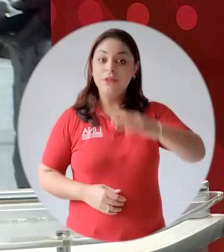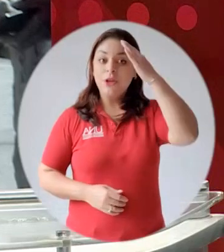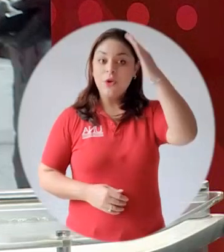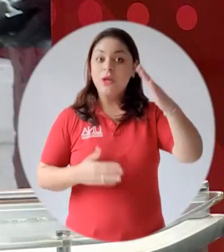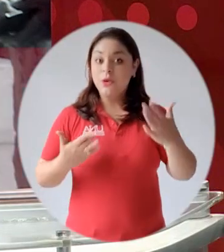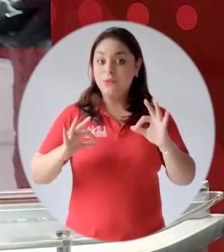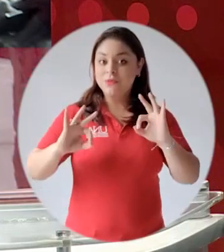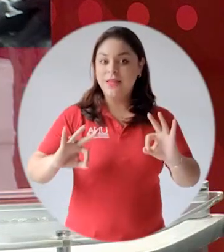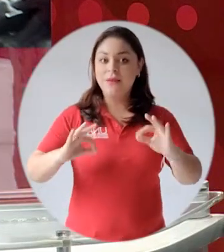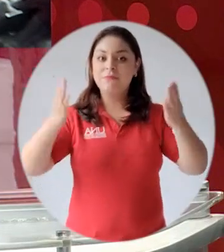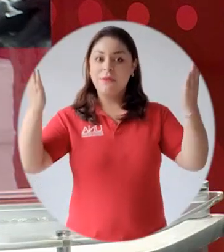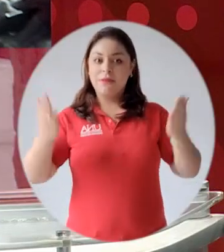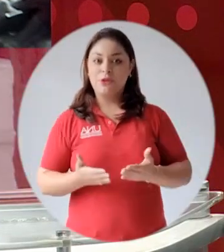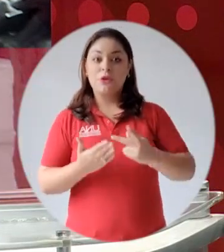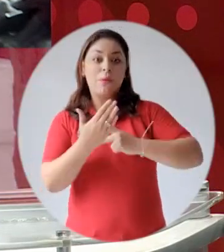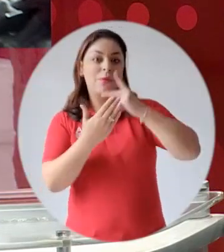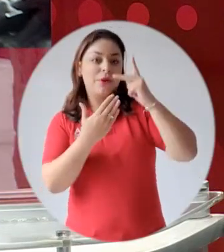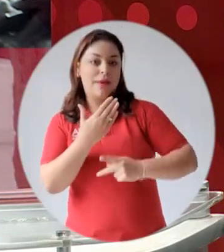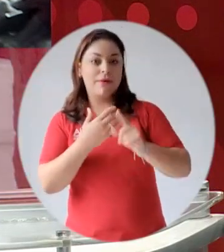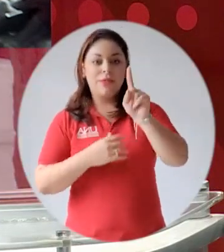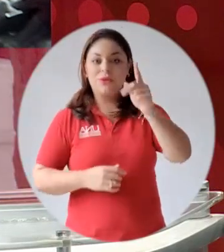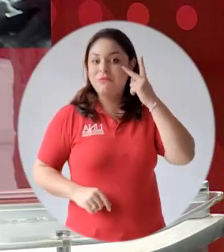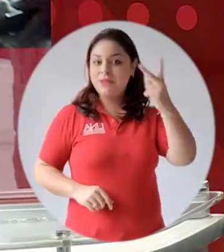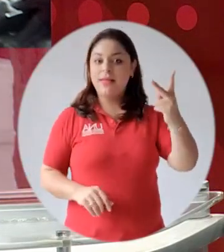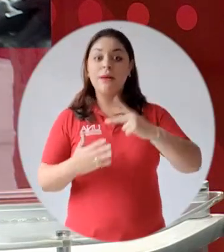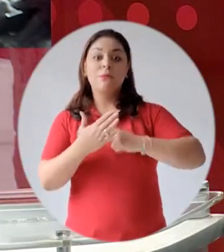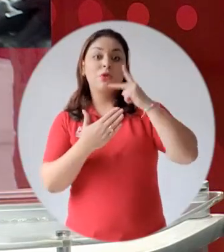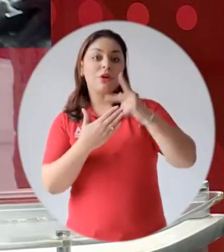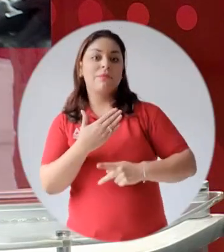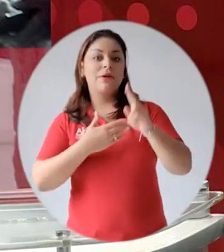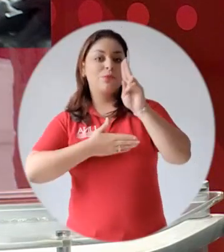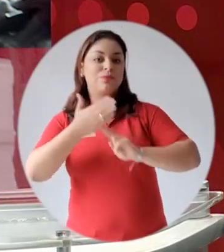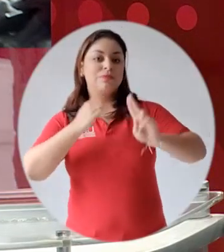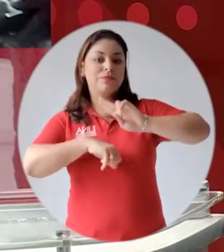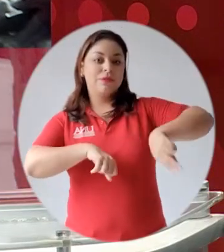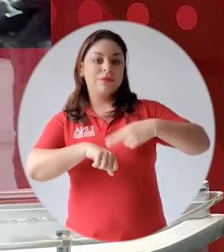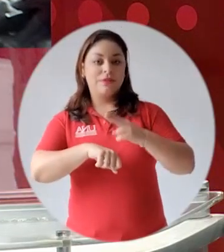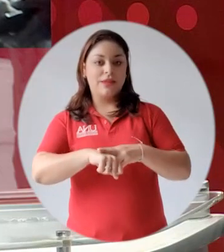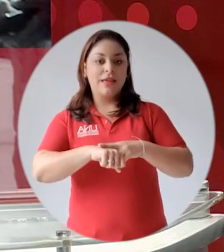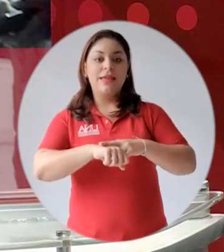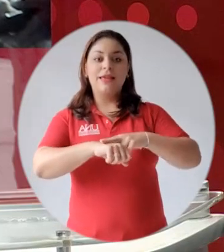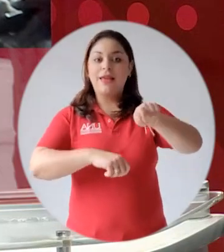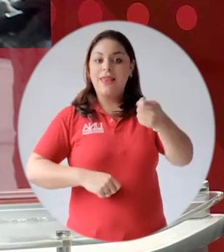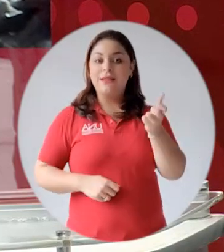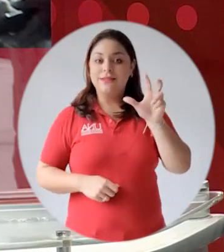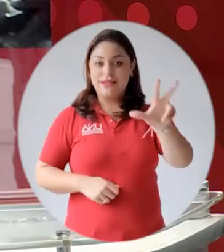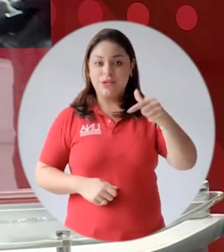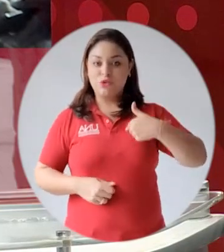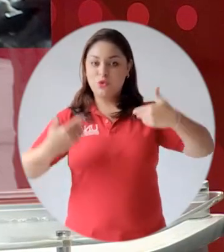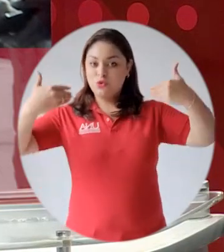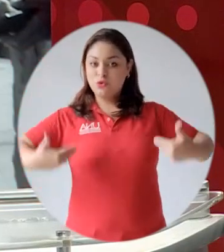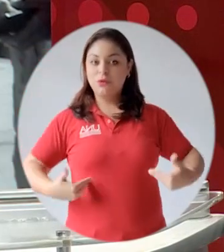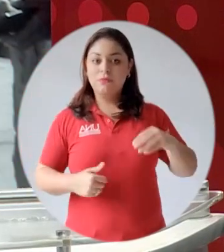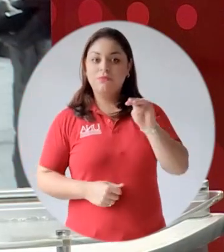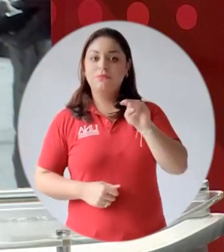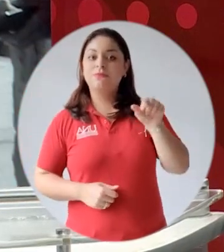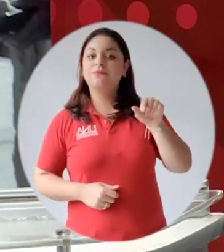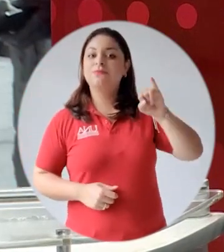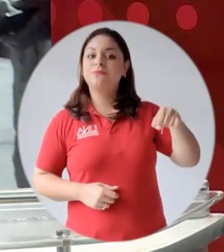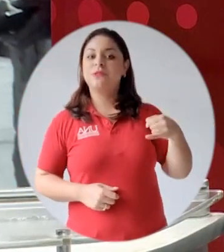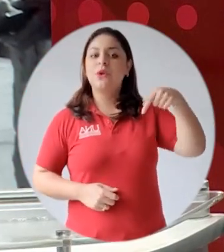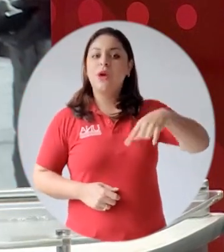Hola, ¿qué tal? Bienvenidos a la edición más de Una Mirada, el programa de la Universidad Nacional y de Ciudad. Soy Maribel Quiroz Jara y